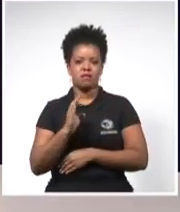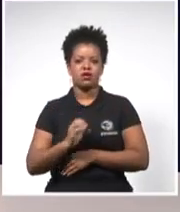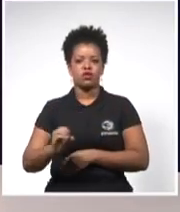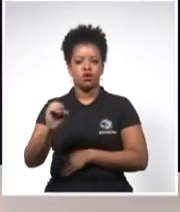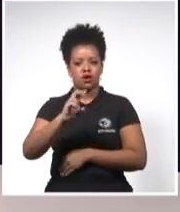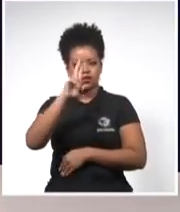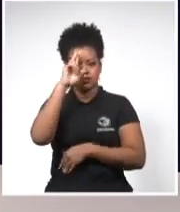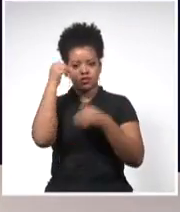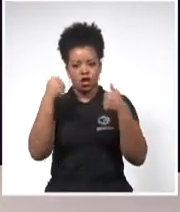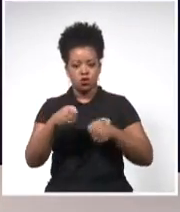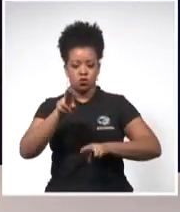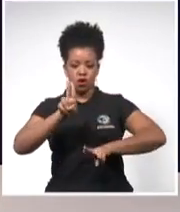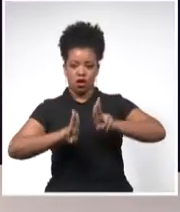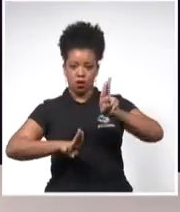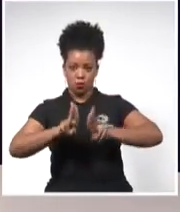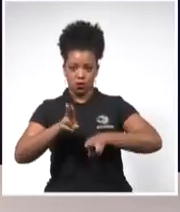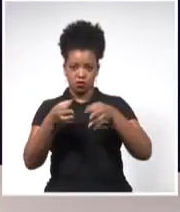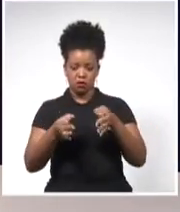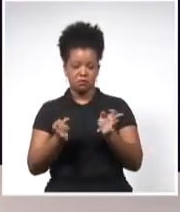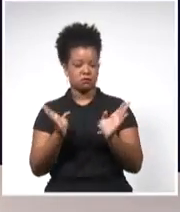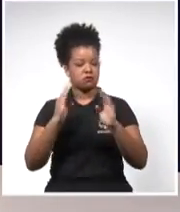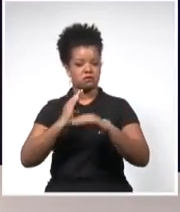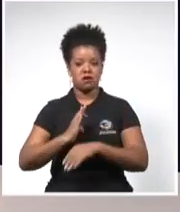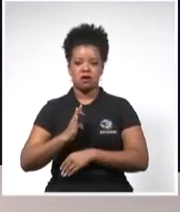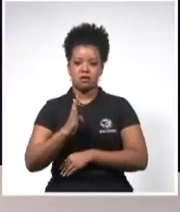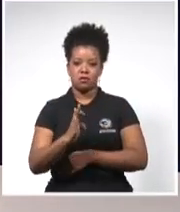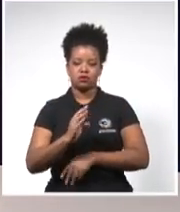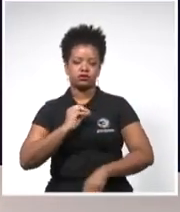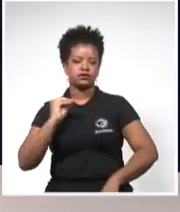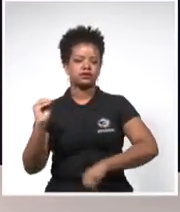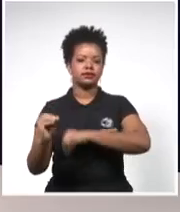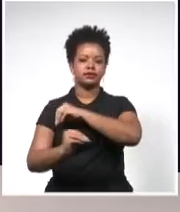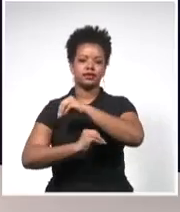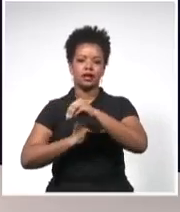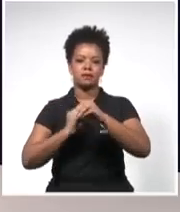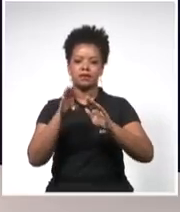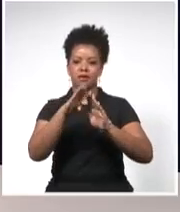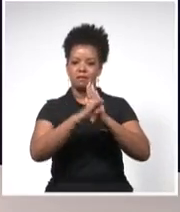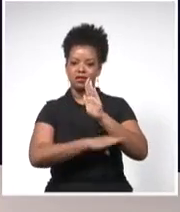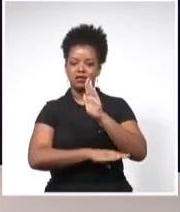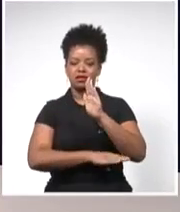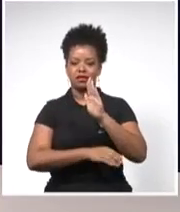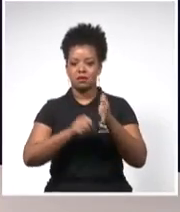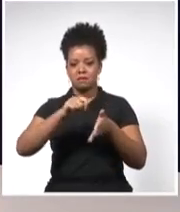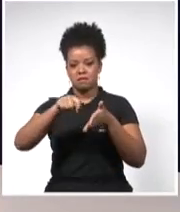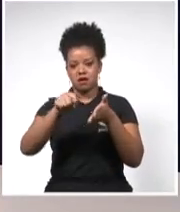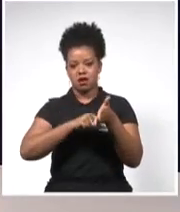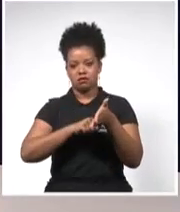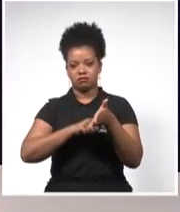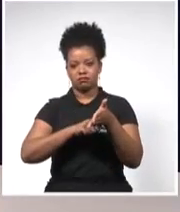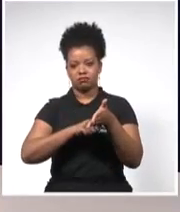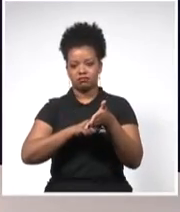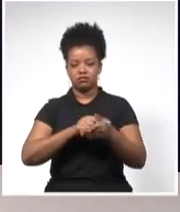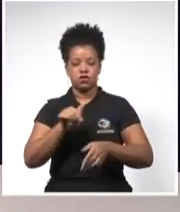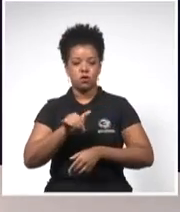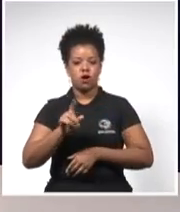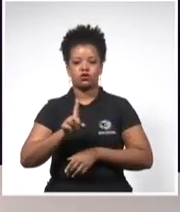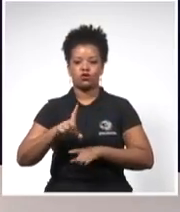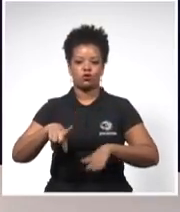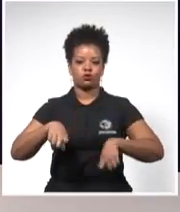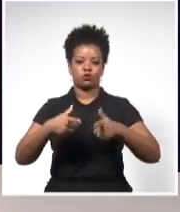convenido por esta con Cuba, impuso modificaciones a los términos del programa, que condujeron a un incumplimiento de las garantías